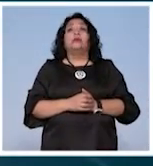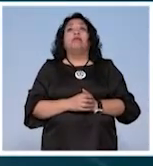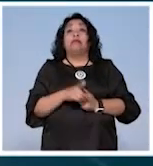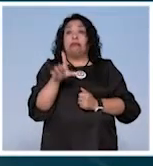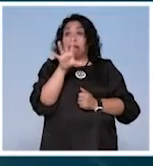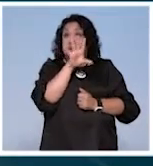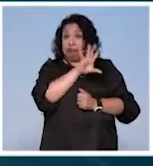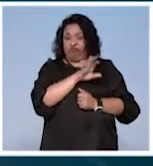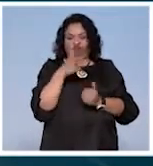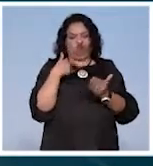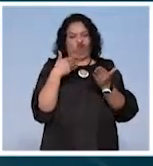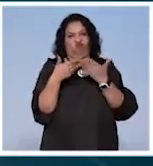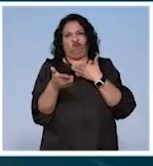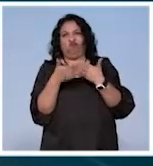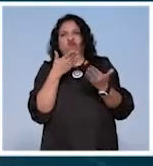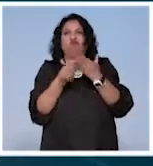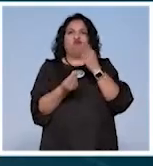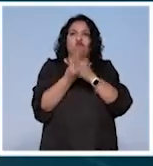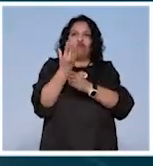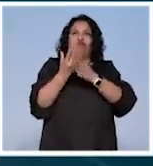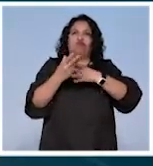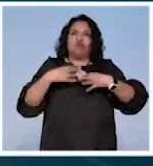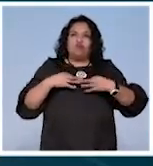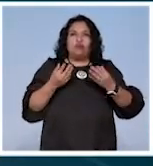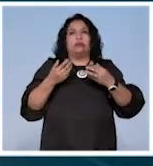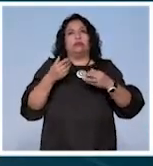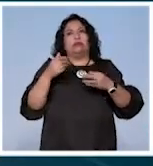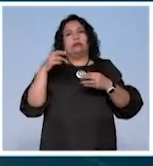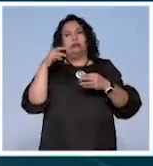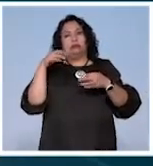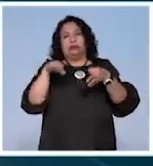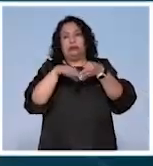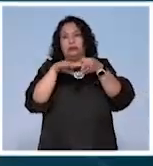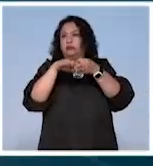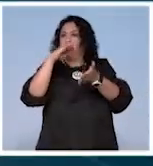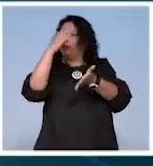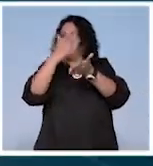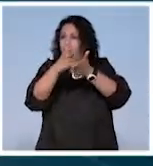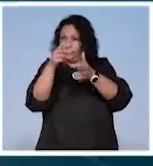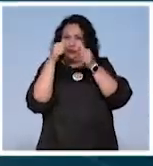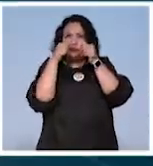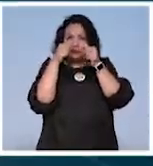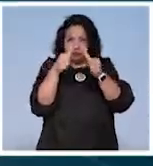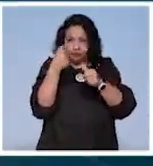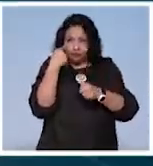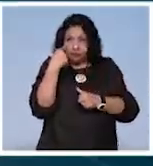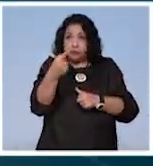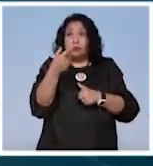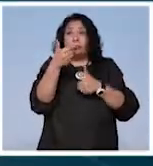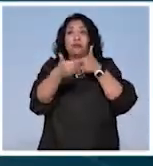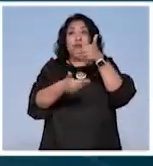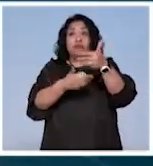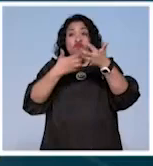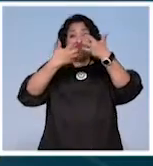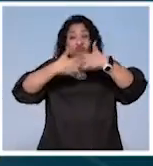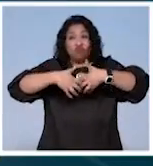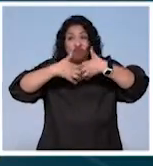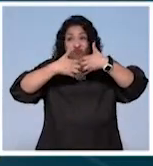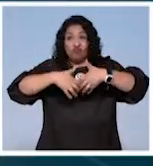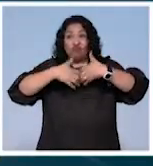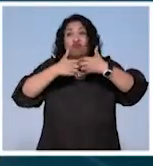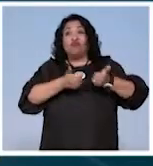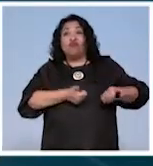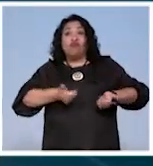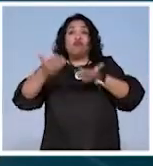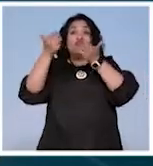Si te encanta estar a la moda y estrenar prendas cada temporada, detente a escuchar esto. Los procesos de fabricación y